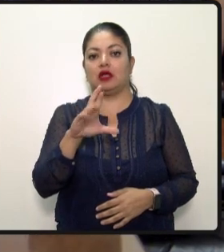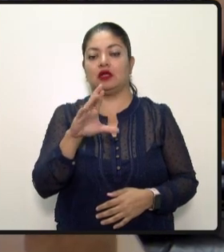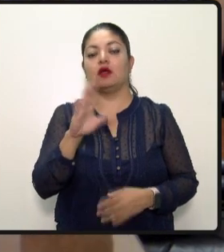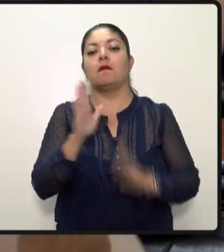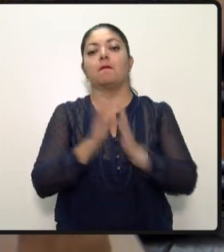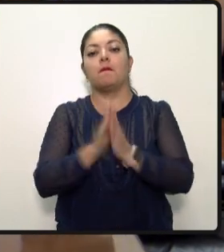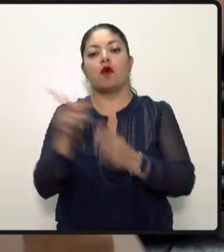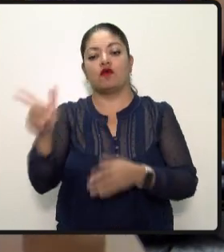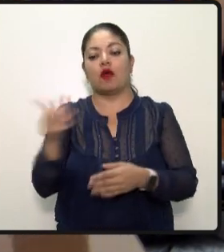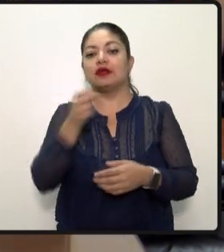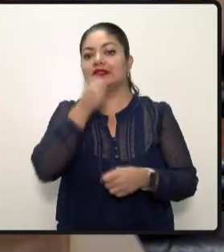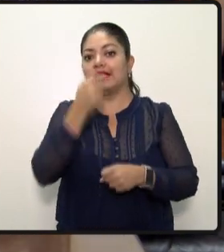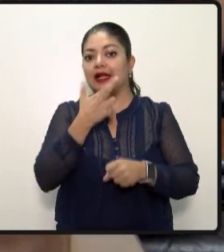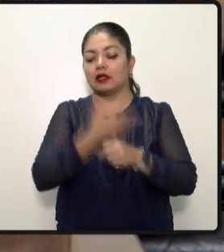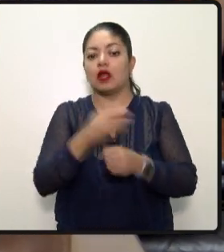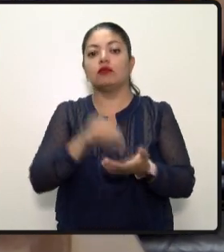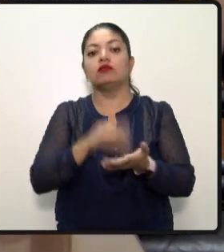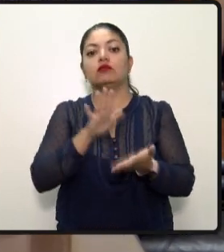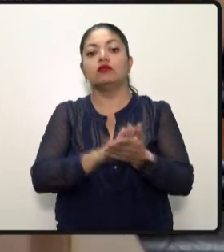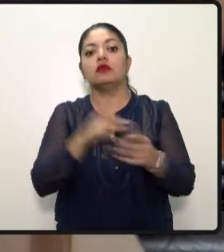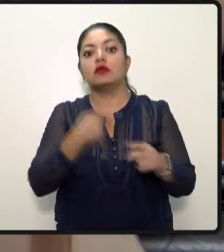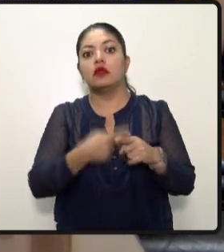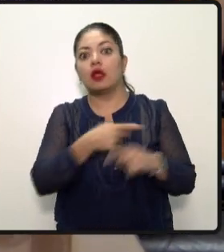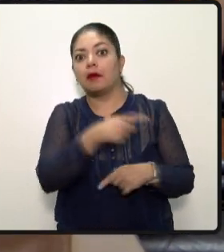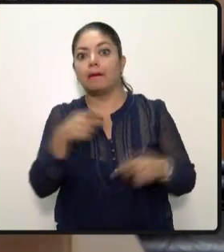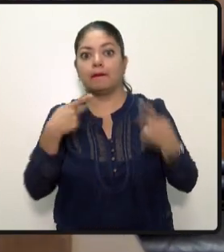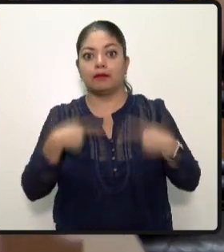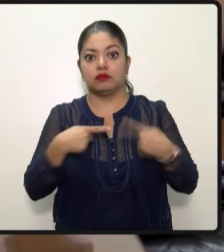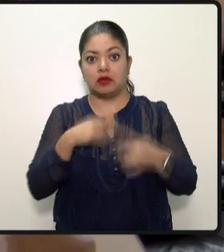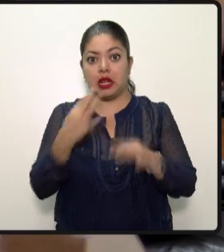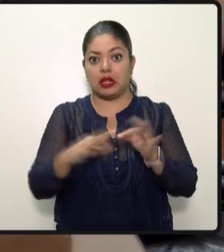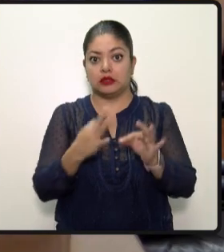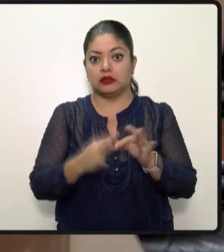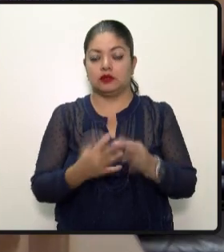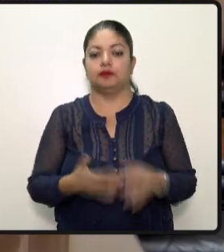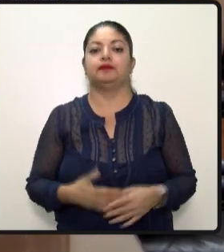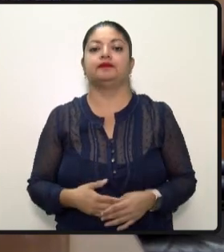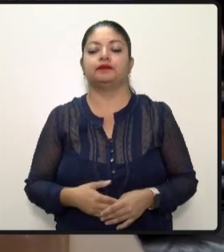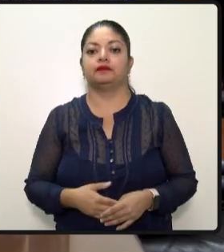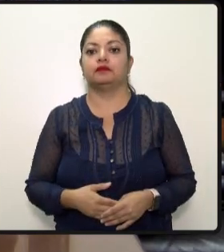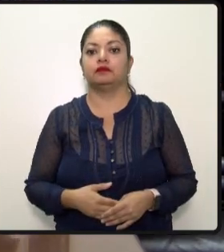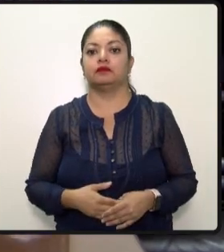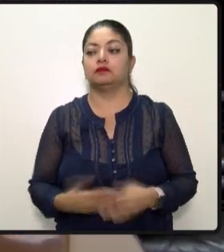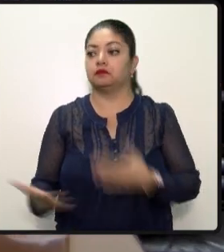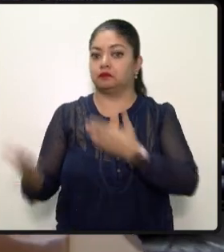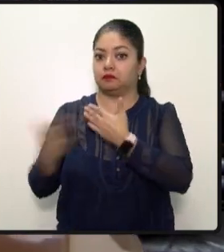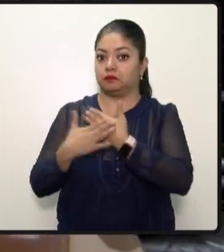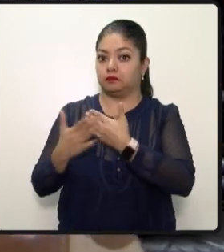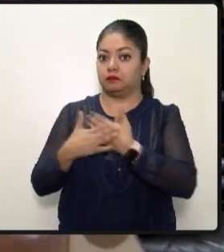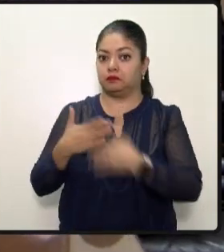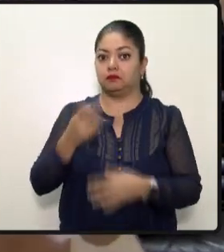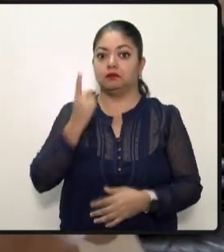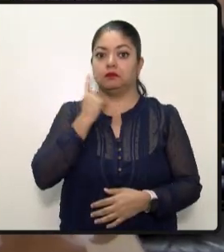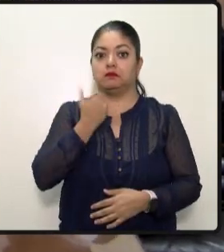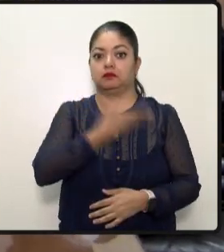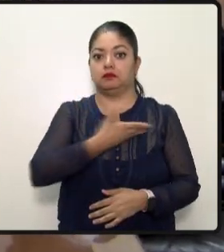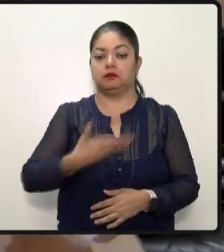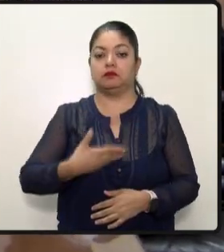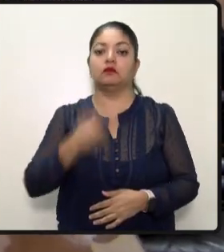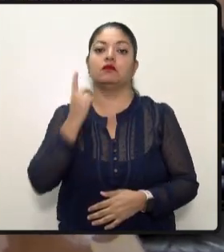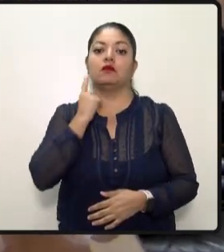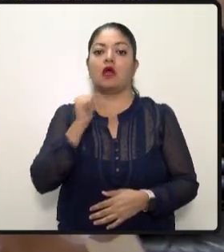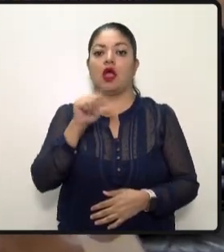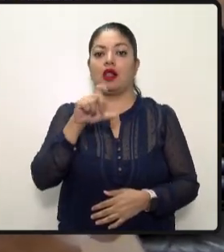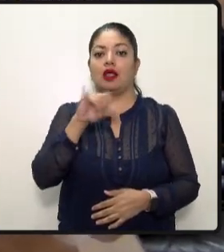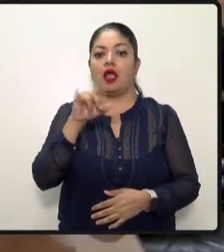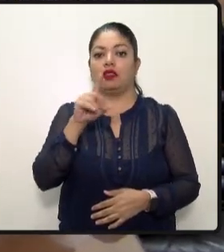tome lista de asistencia de las y los diputados presentes. Como lo indica diputada presidenta, diputada Alejandra Margarita